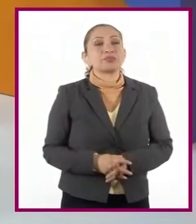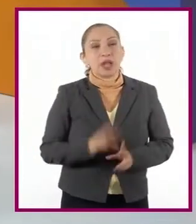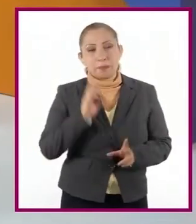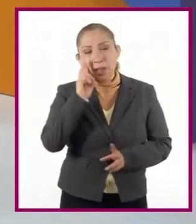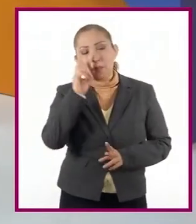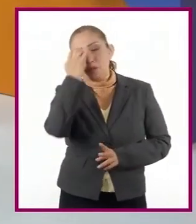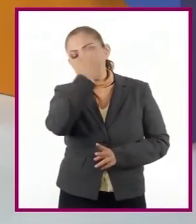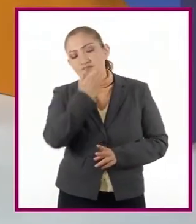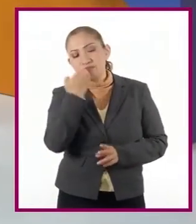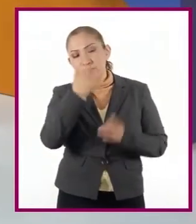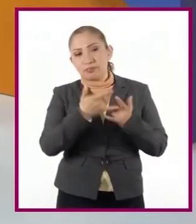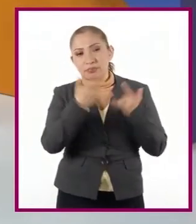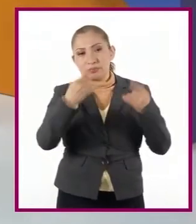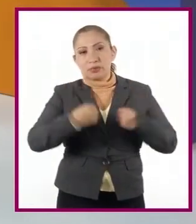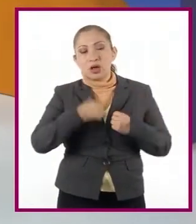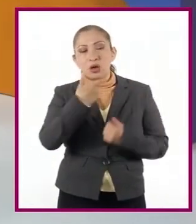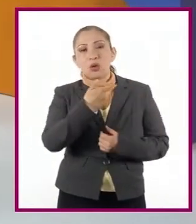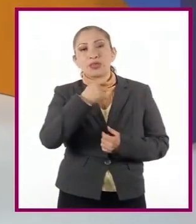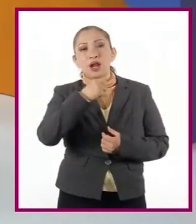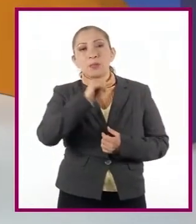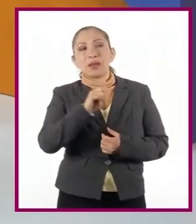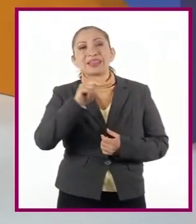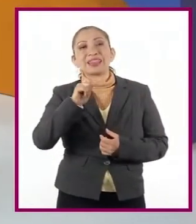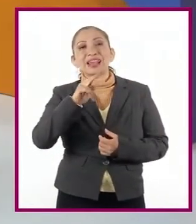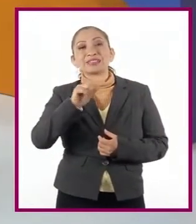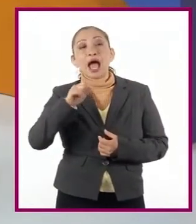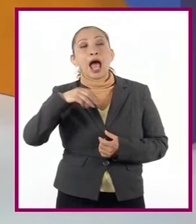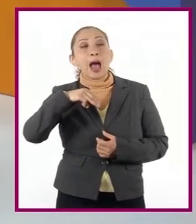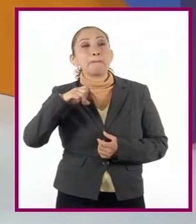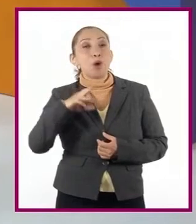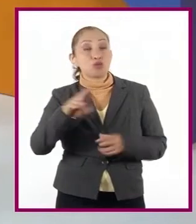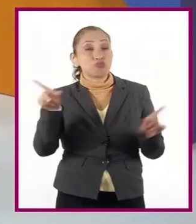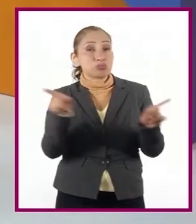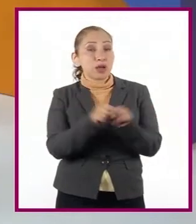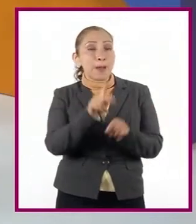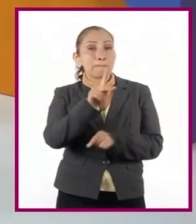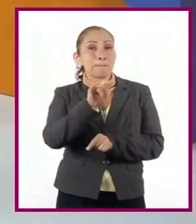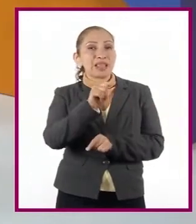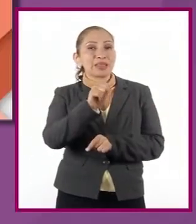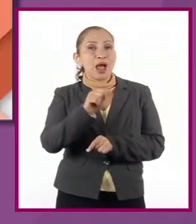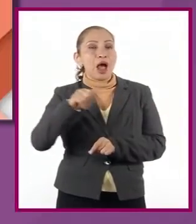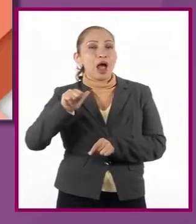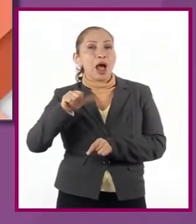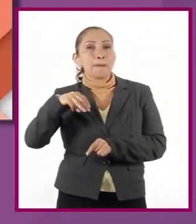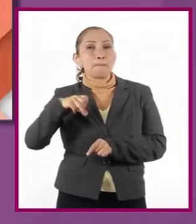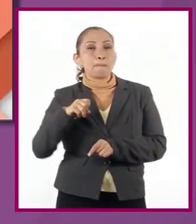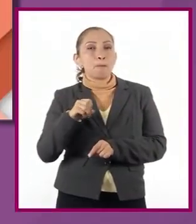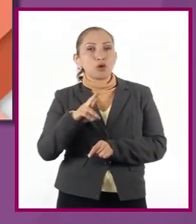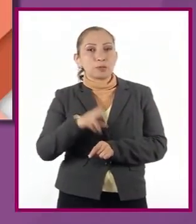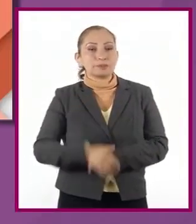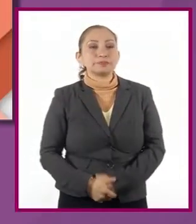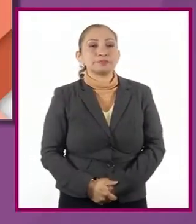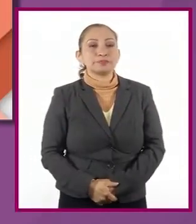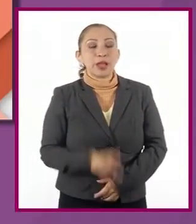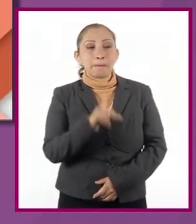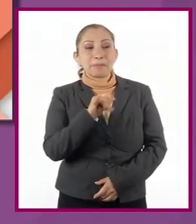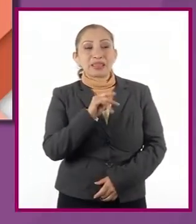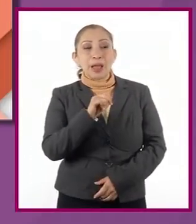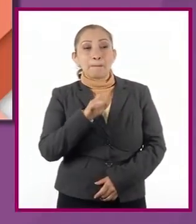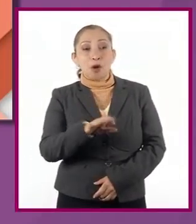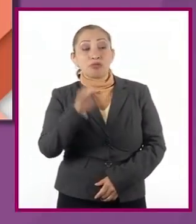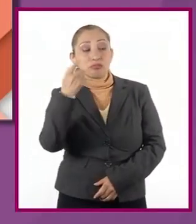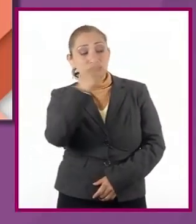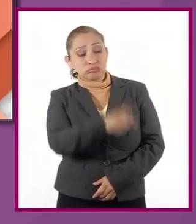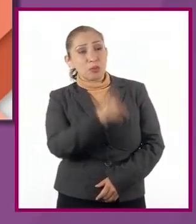la biografía de Guadalupe Teresa Amor, conocida como Pita Amor. Pita Amor fue